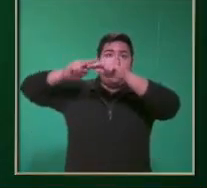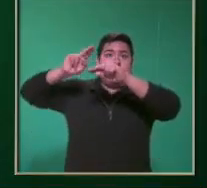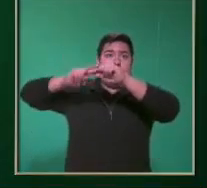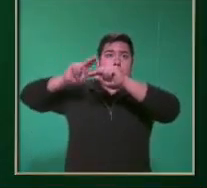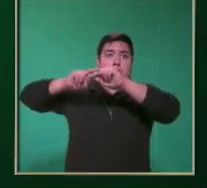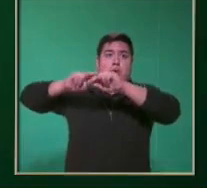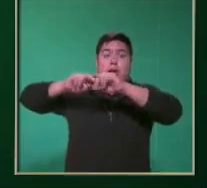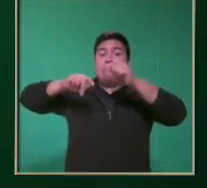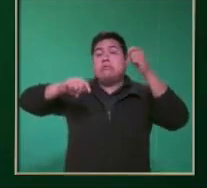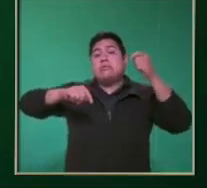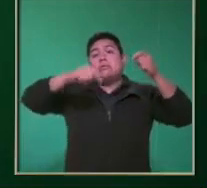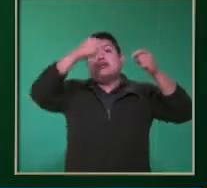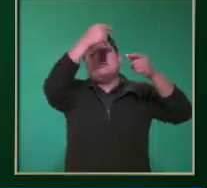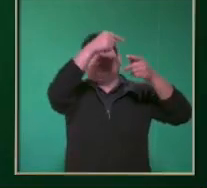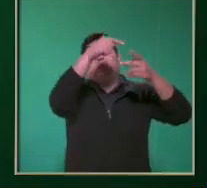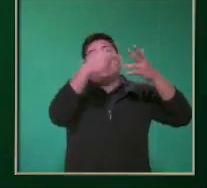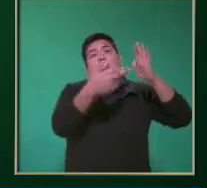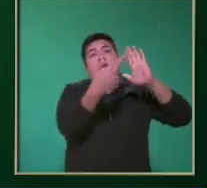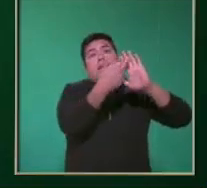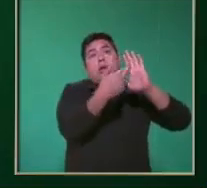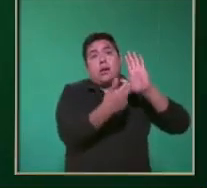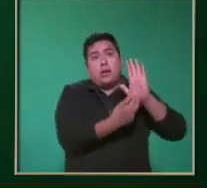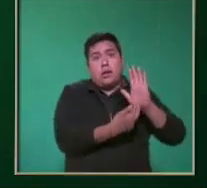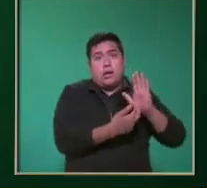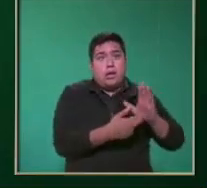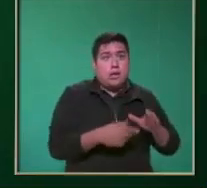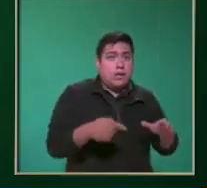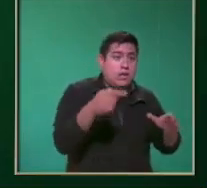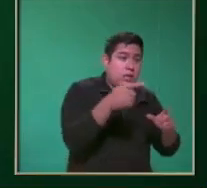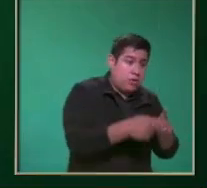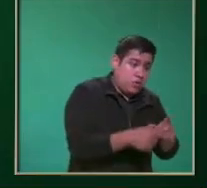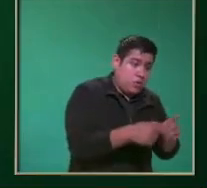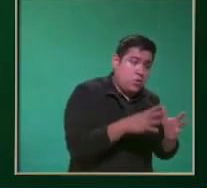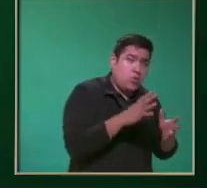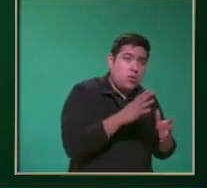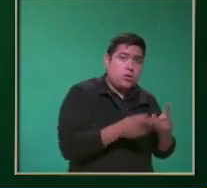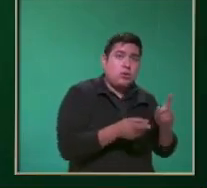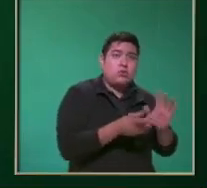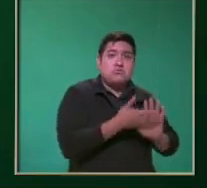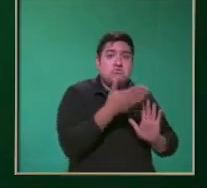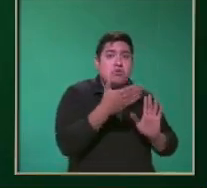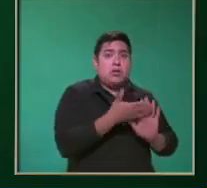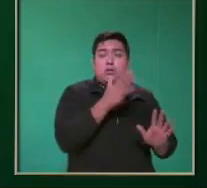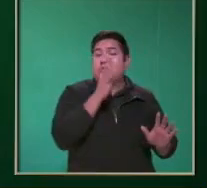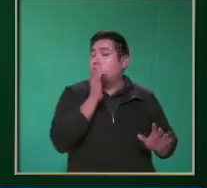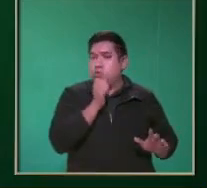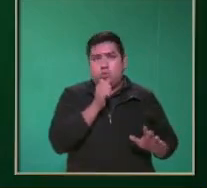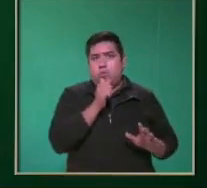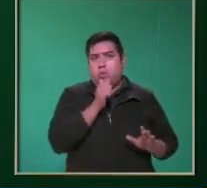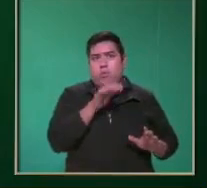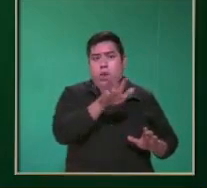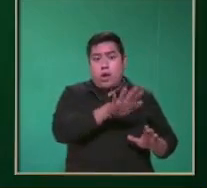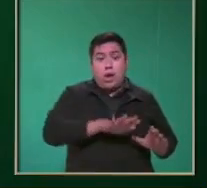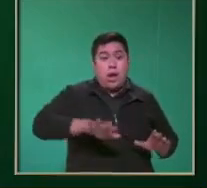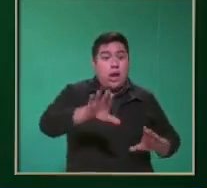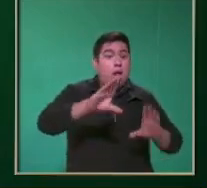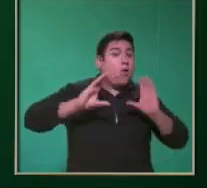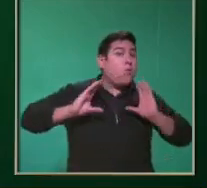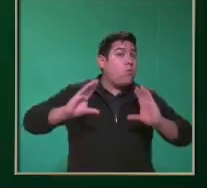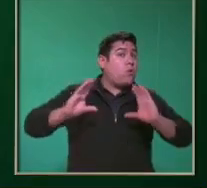muy clara desde donde ya no se puede construir para preservar ese monumento